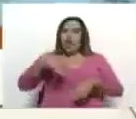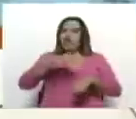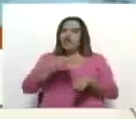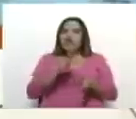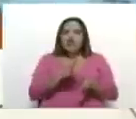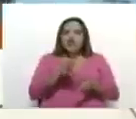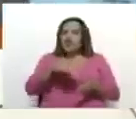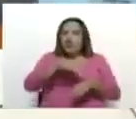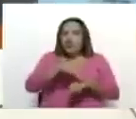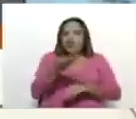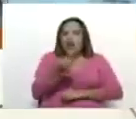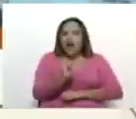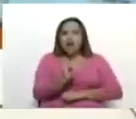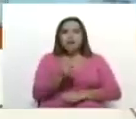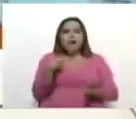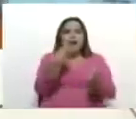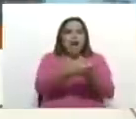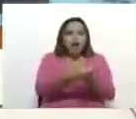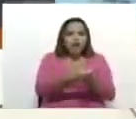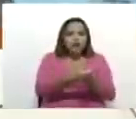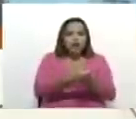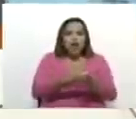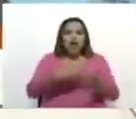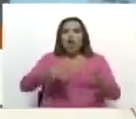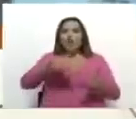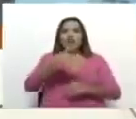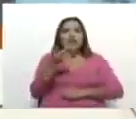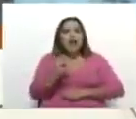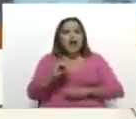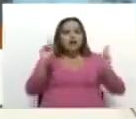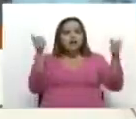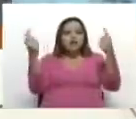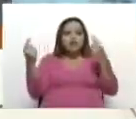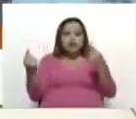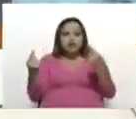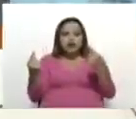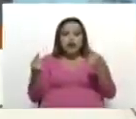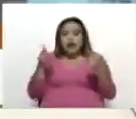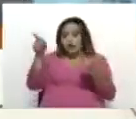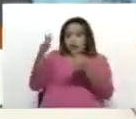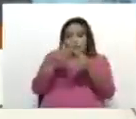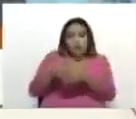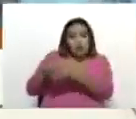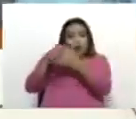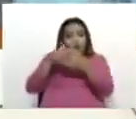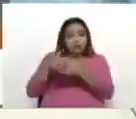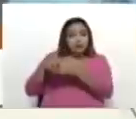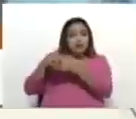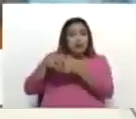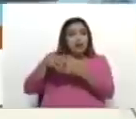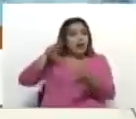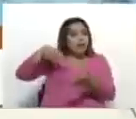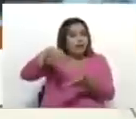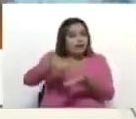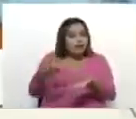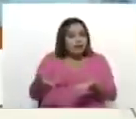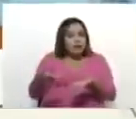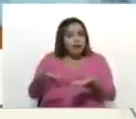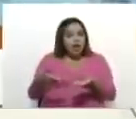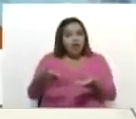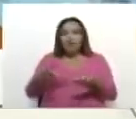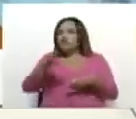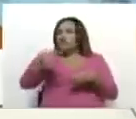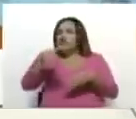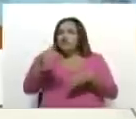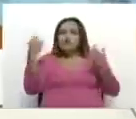los recursos donde se dirigió El ataque con drones en Miami Florida Estados Unidos de Norteamérica dónde se entrenaron los homicidas en Colombia